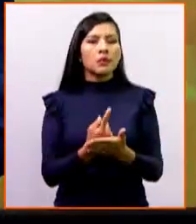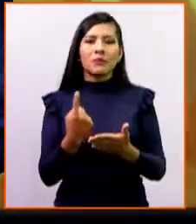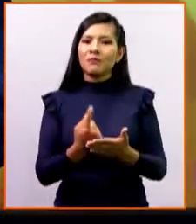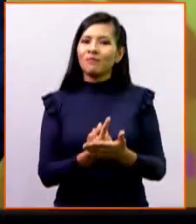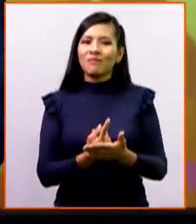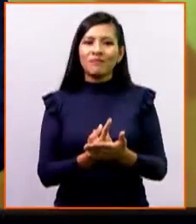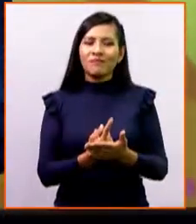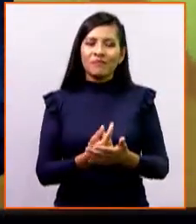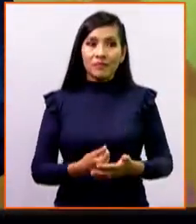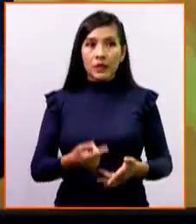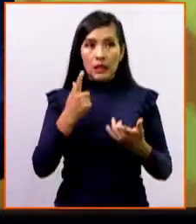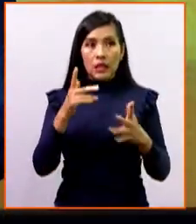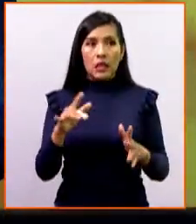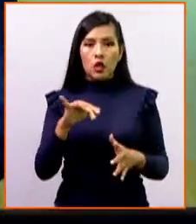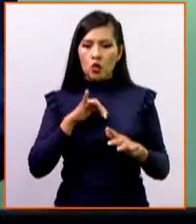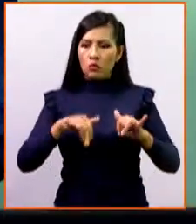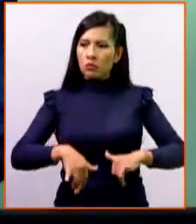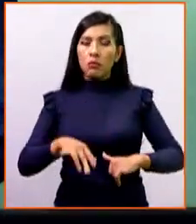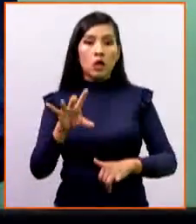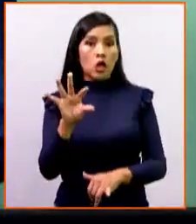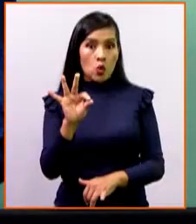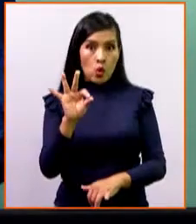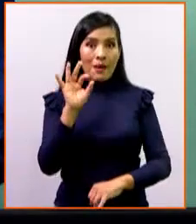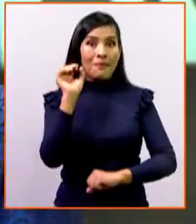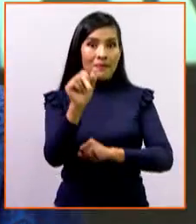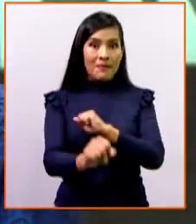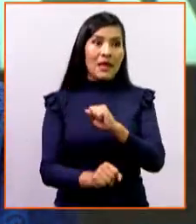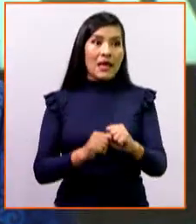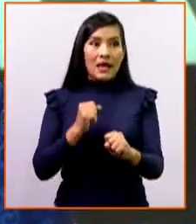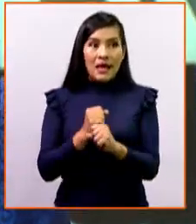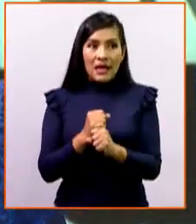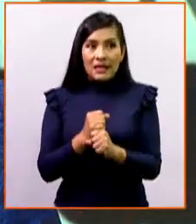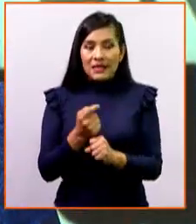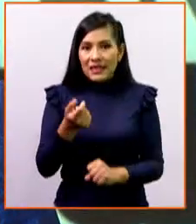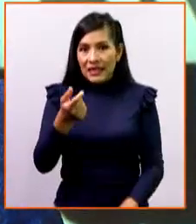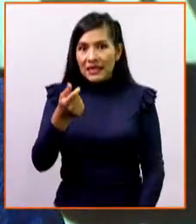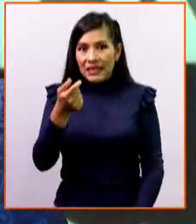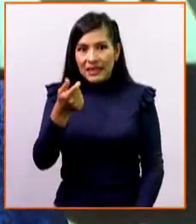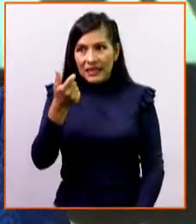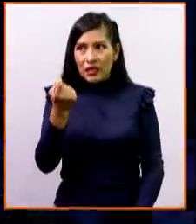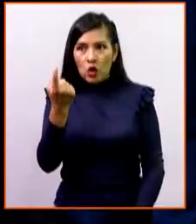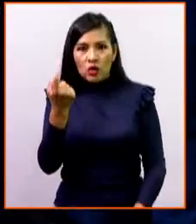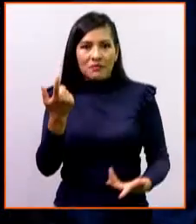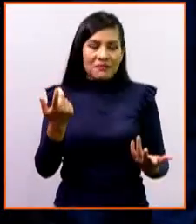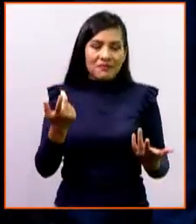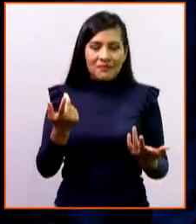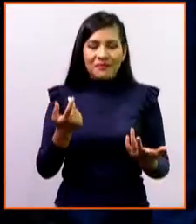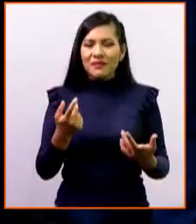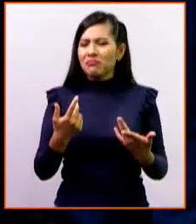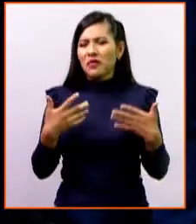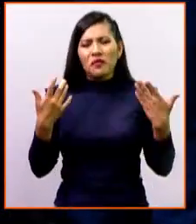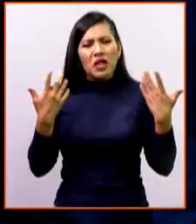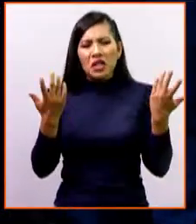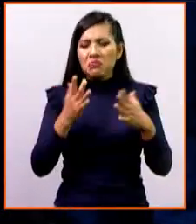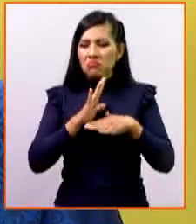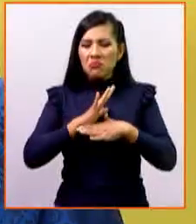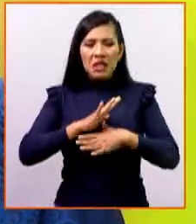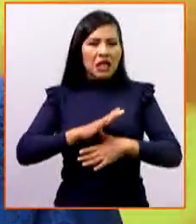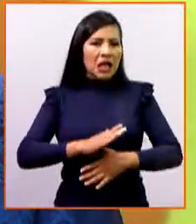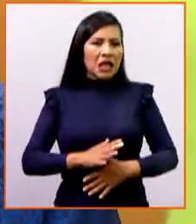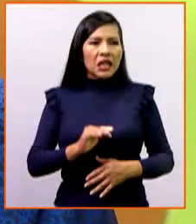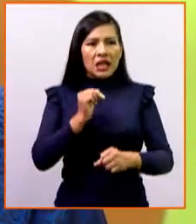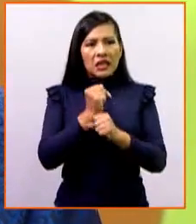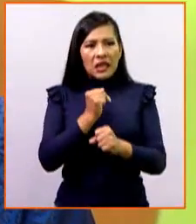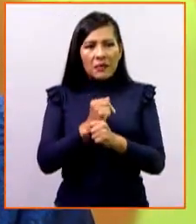que tú ya estás aquí? Ya desde 9 años. 9 años, sí. Bueno, casi, casi, ¿no? Sí. Casi, casi. ¿Y feliz? Ya estamos. Feliz, tranquilo, ¿baila?